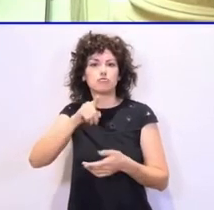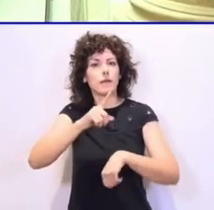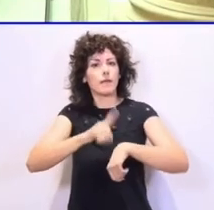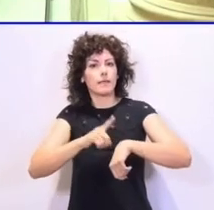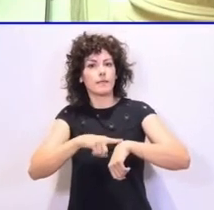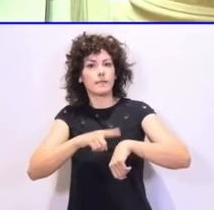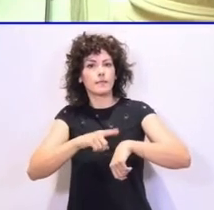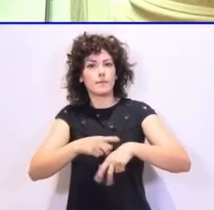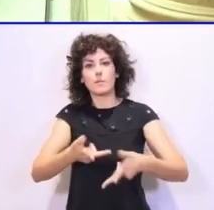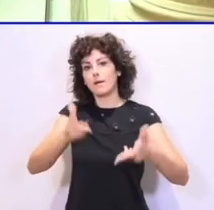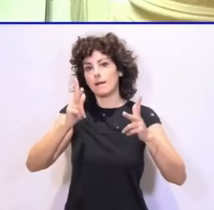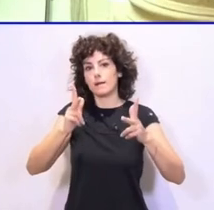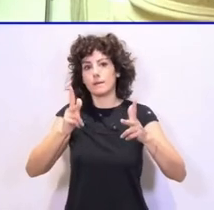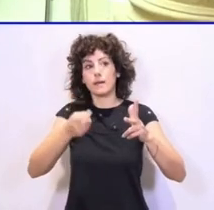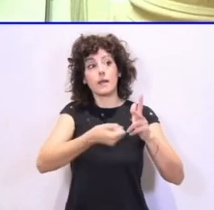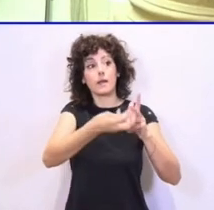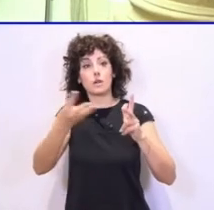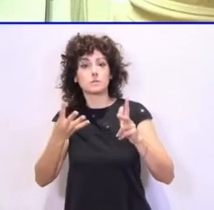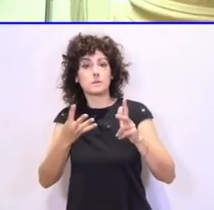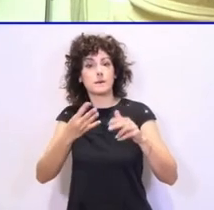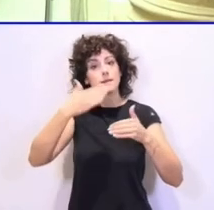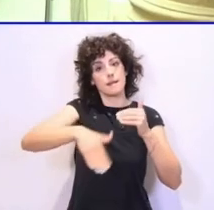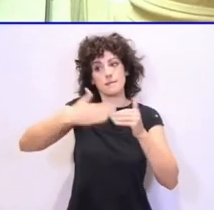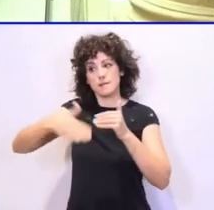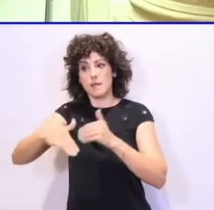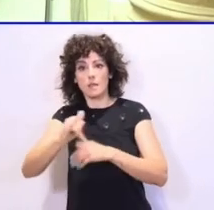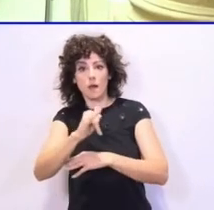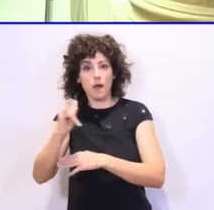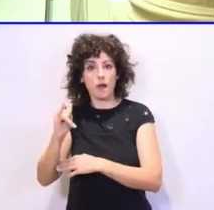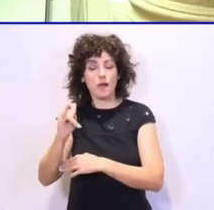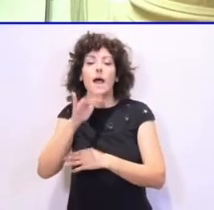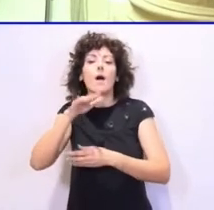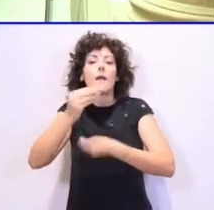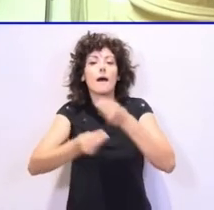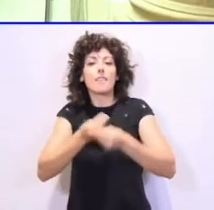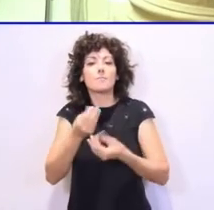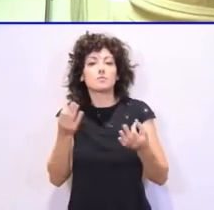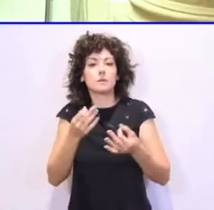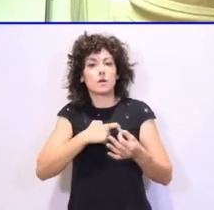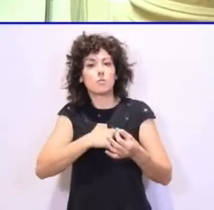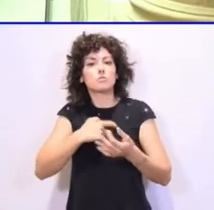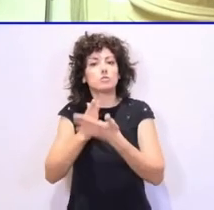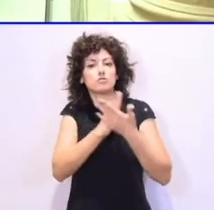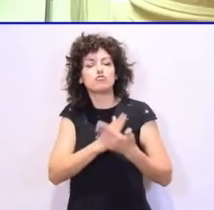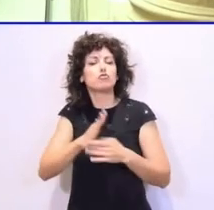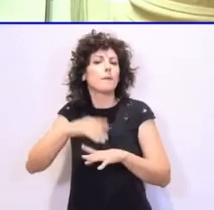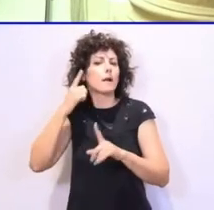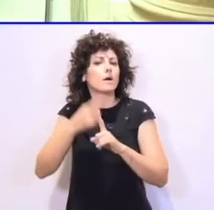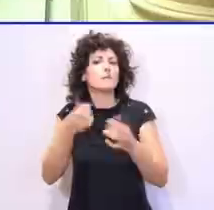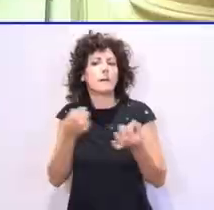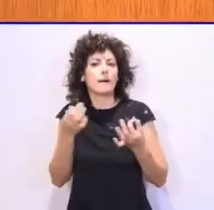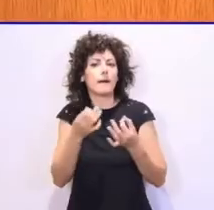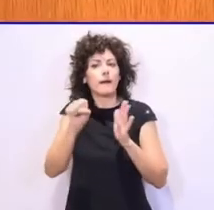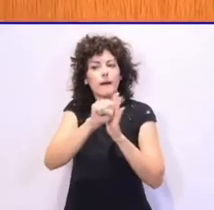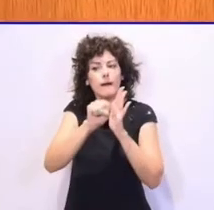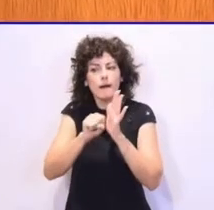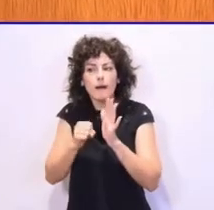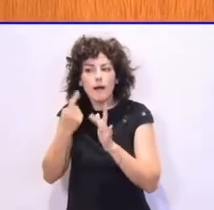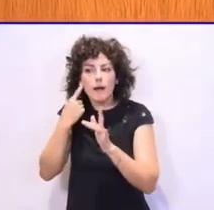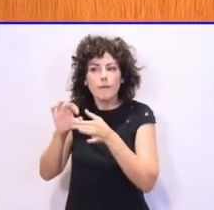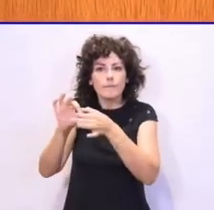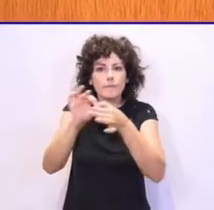ilimitado y los demás lo tenemos limitado vamos a hacer una comisión de estudio para poder articular conjuntamente